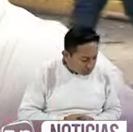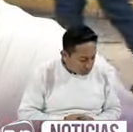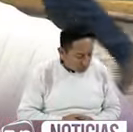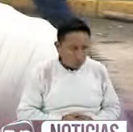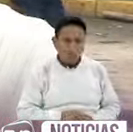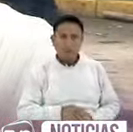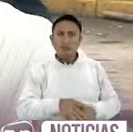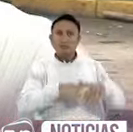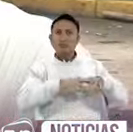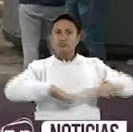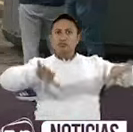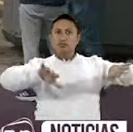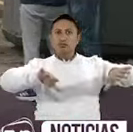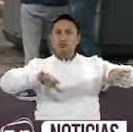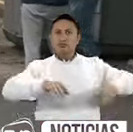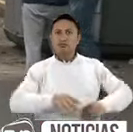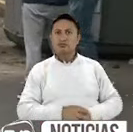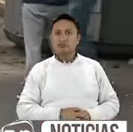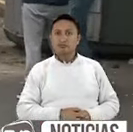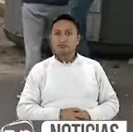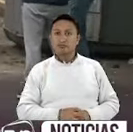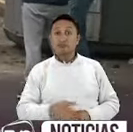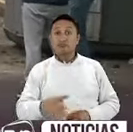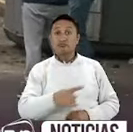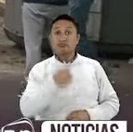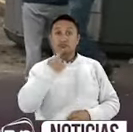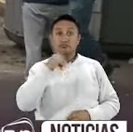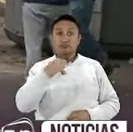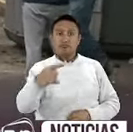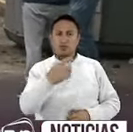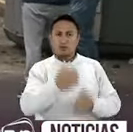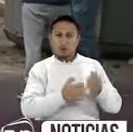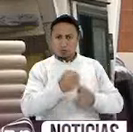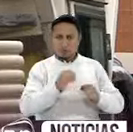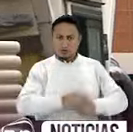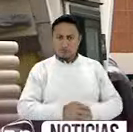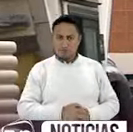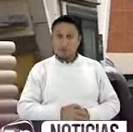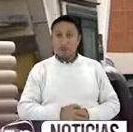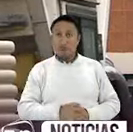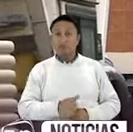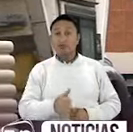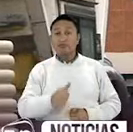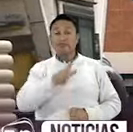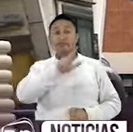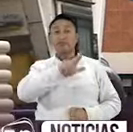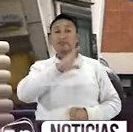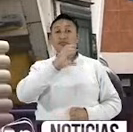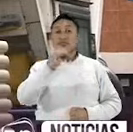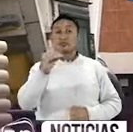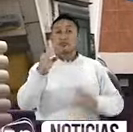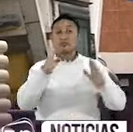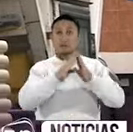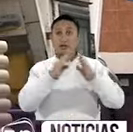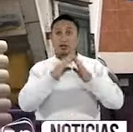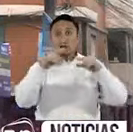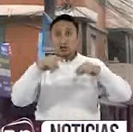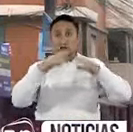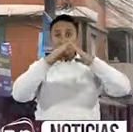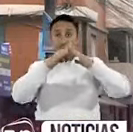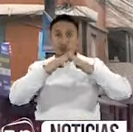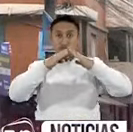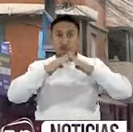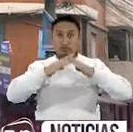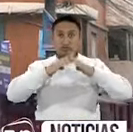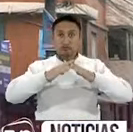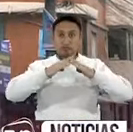socavón enorme. Por un momento relacionaron este problema con el hundimiento de más de 300 casas en esta zona desde hace